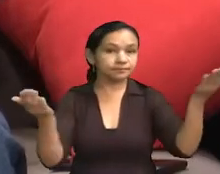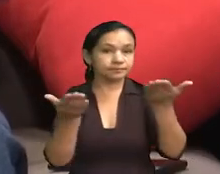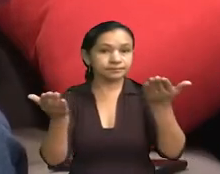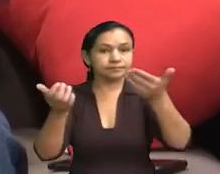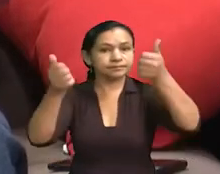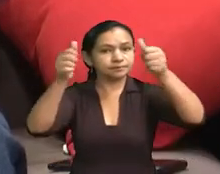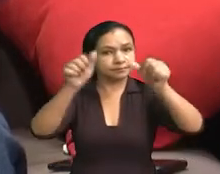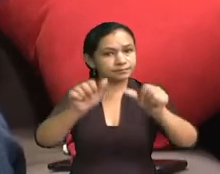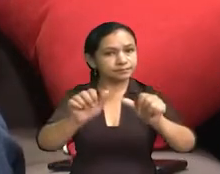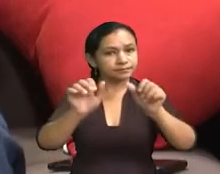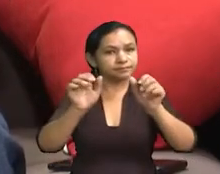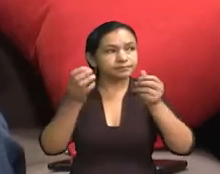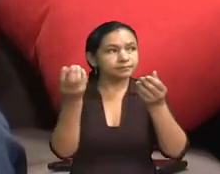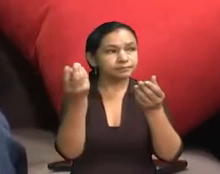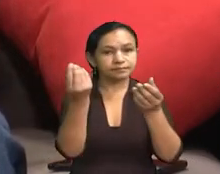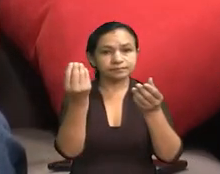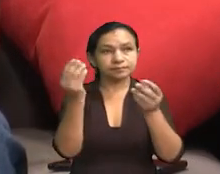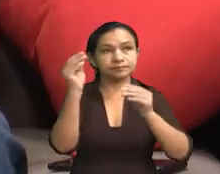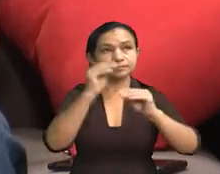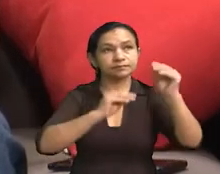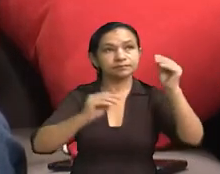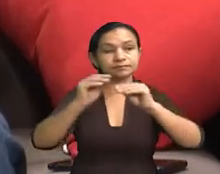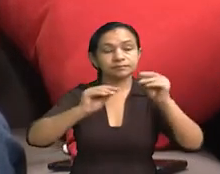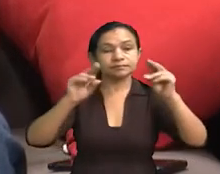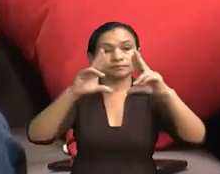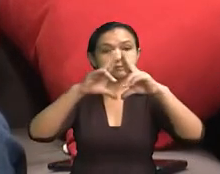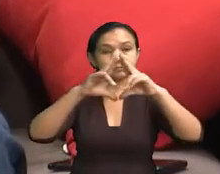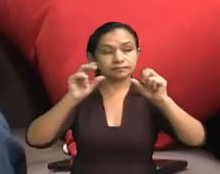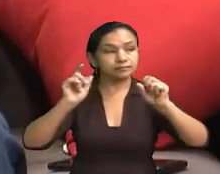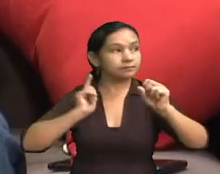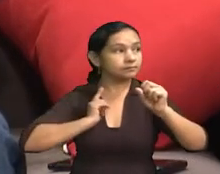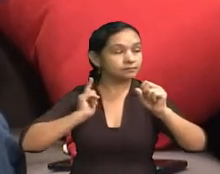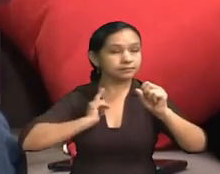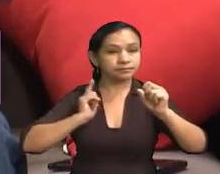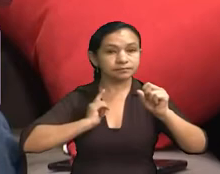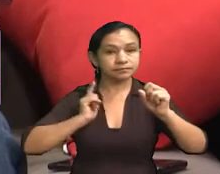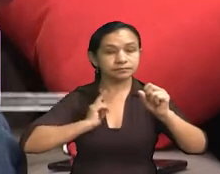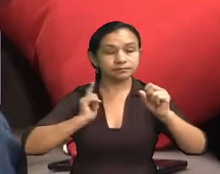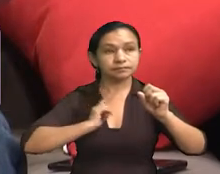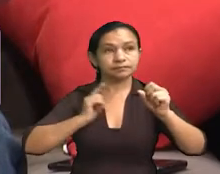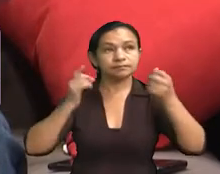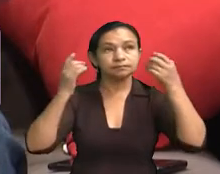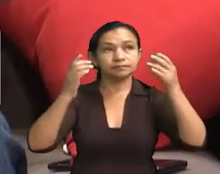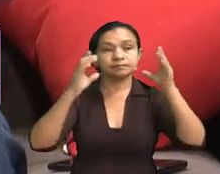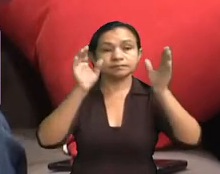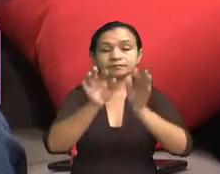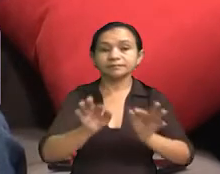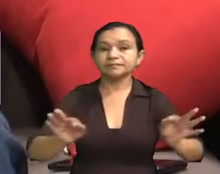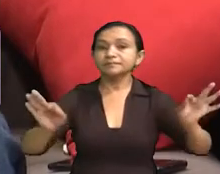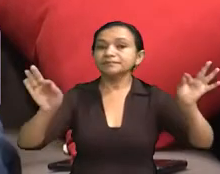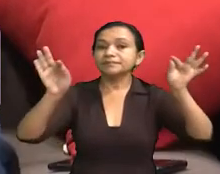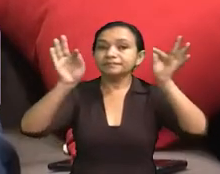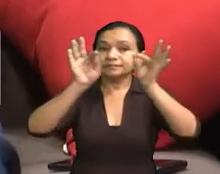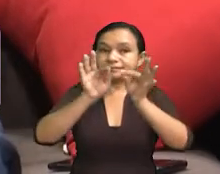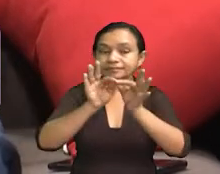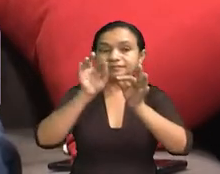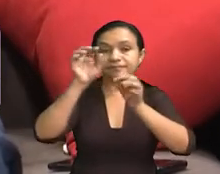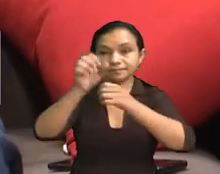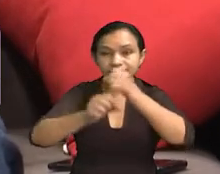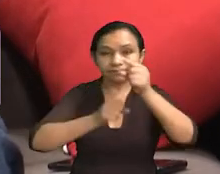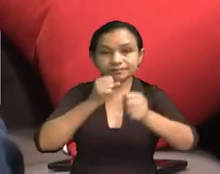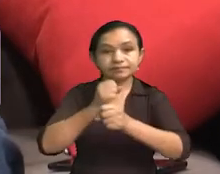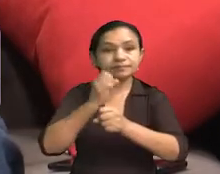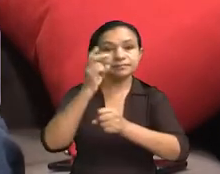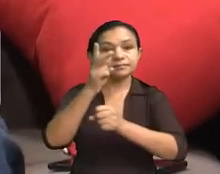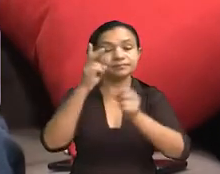y la estabilización de la economía nicaragüense a propósito de obtenerse precisamente indicadores bastante importante en este año